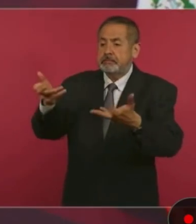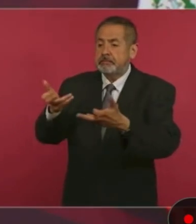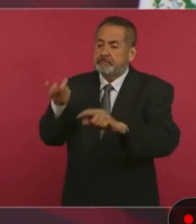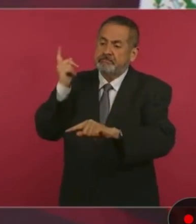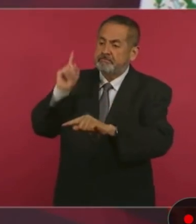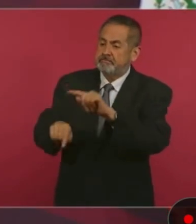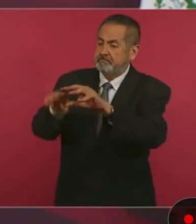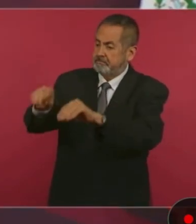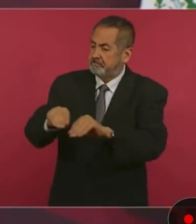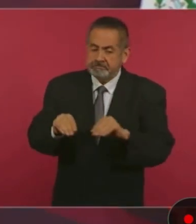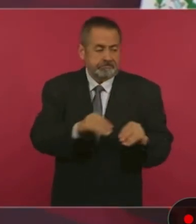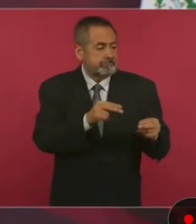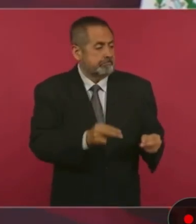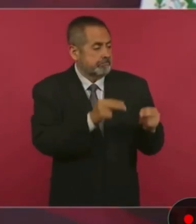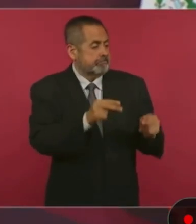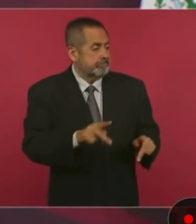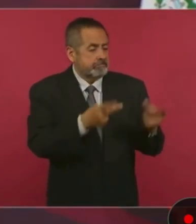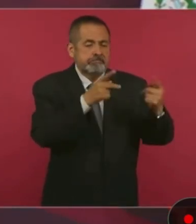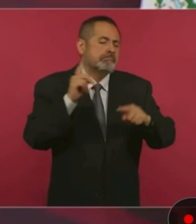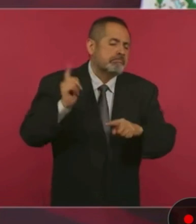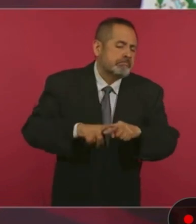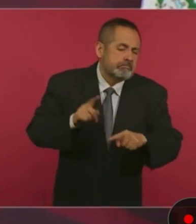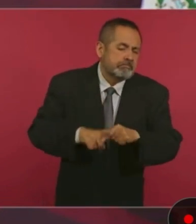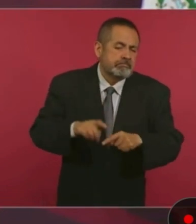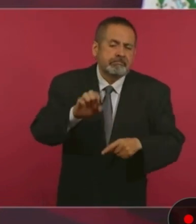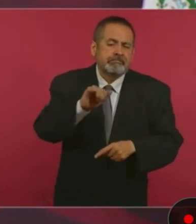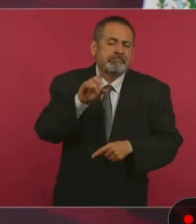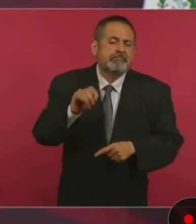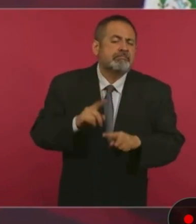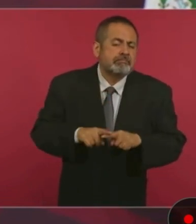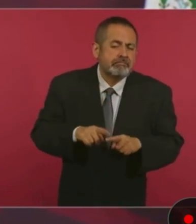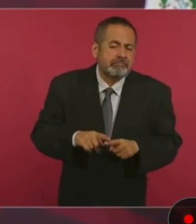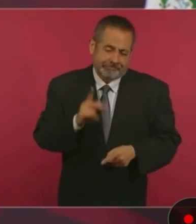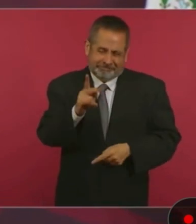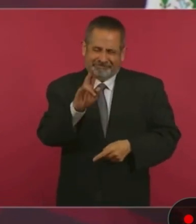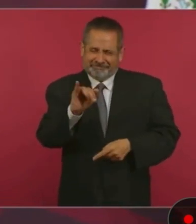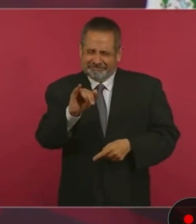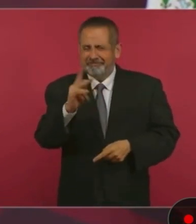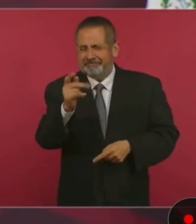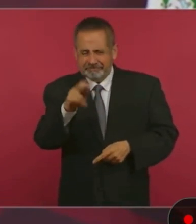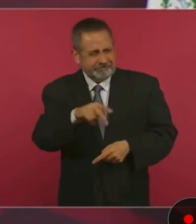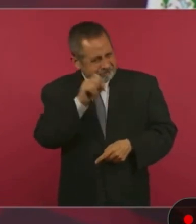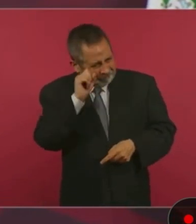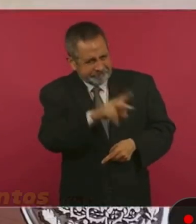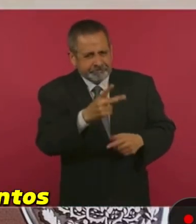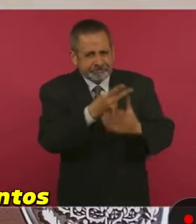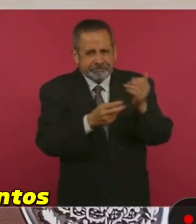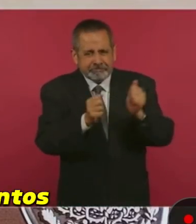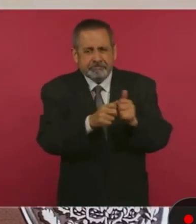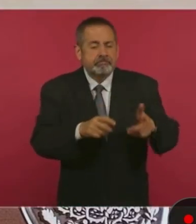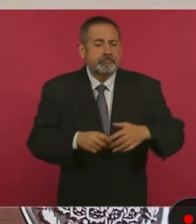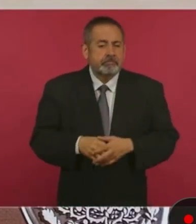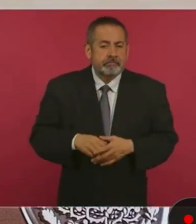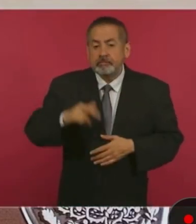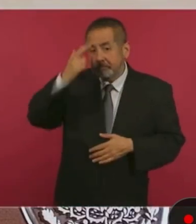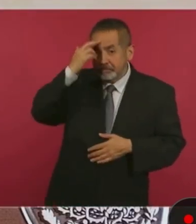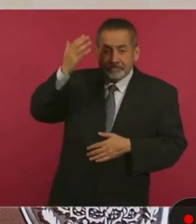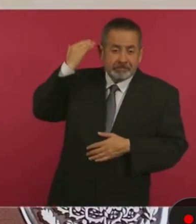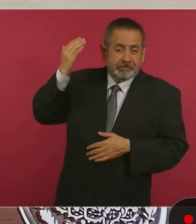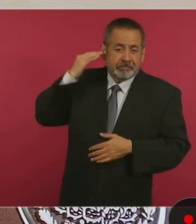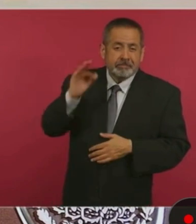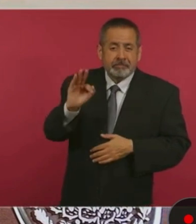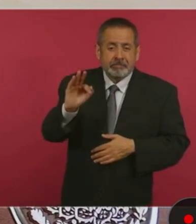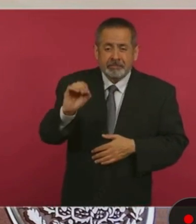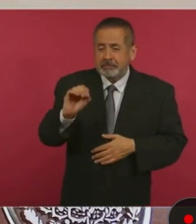PAN, en el Congreso. ¿Quiénes convirtieron las deudas de unos cuantos